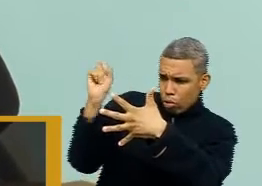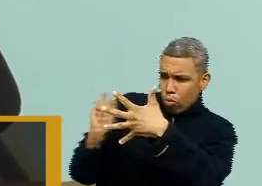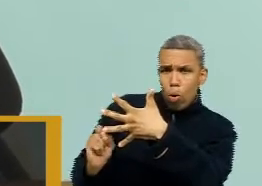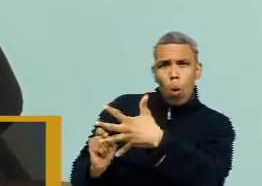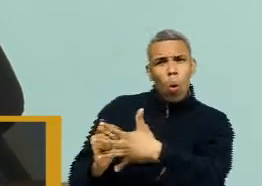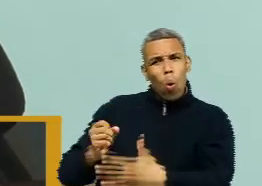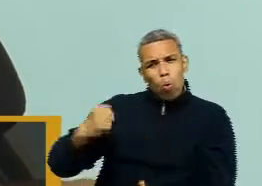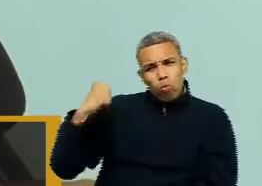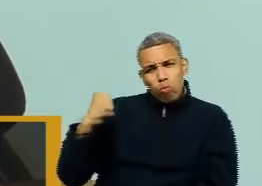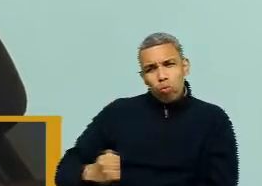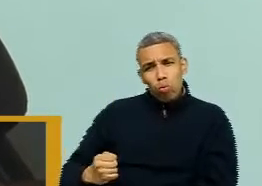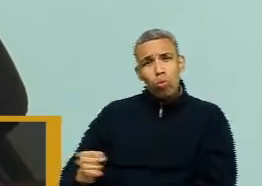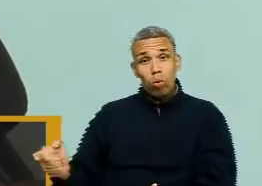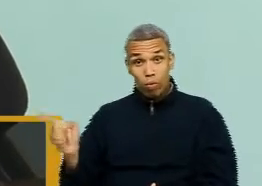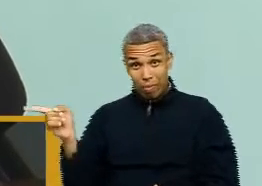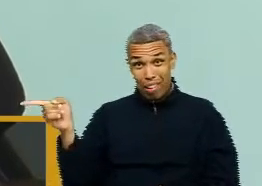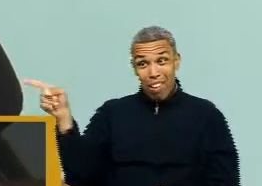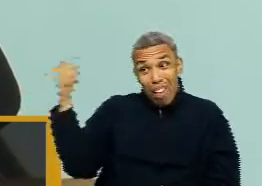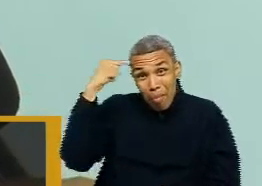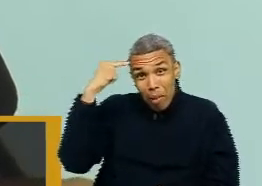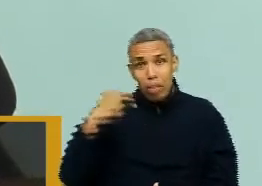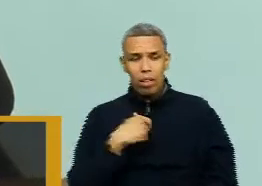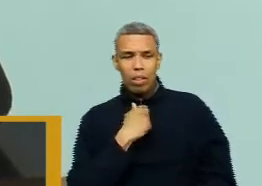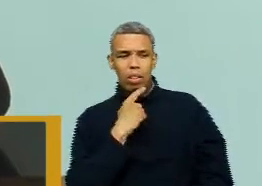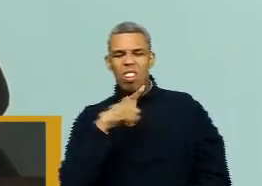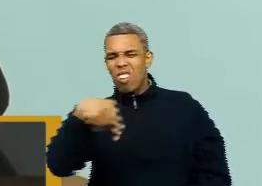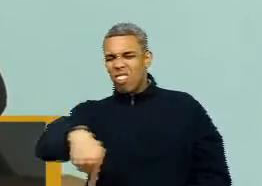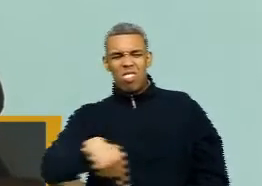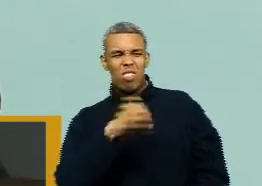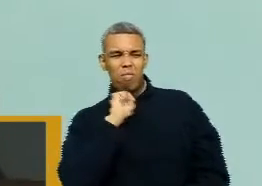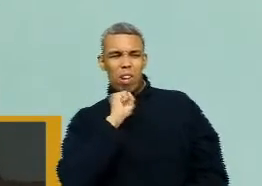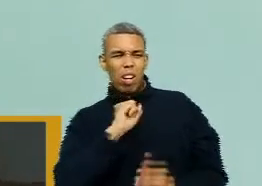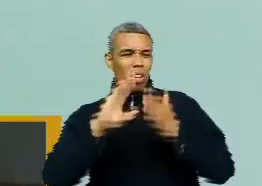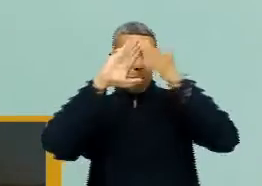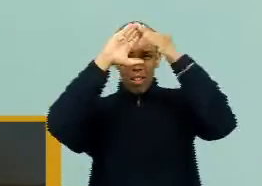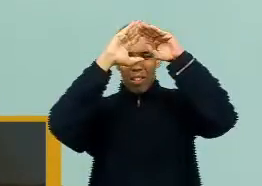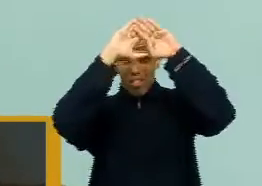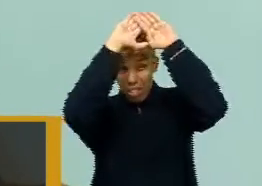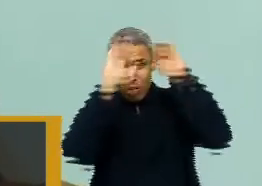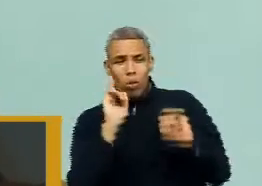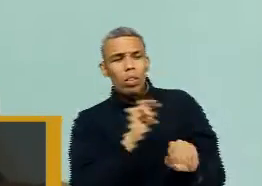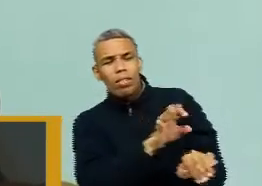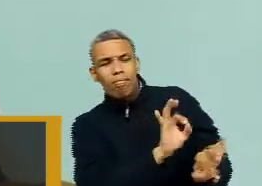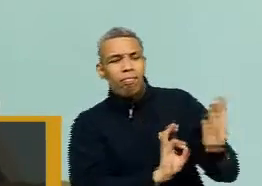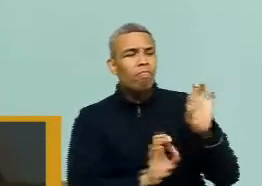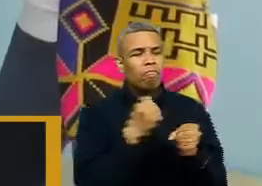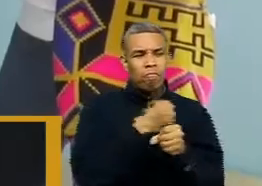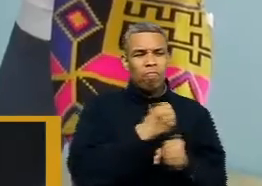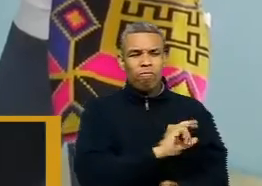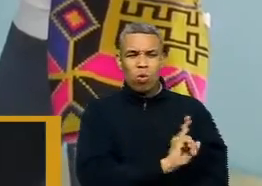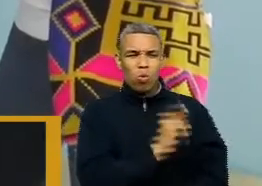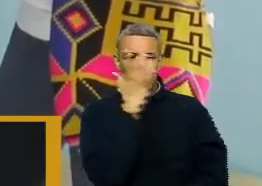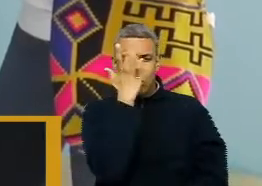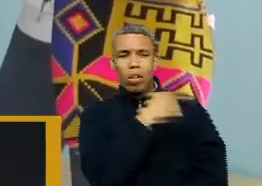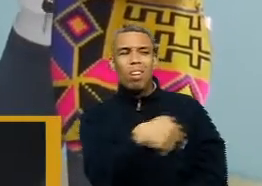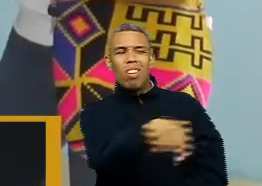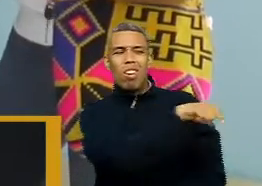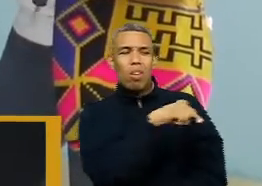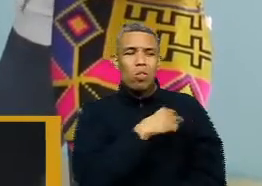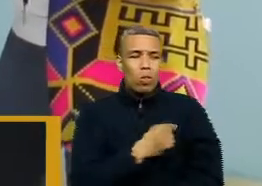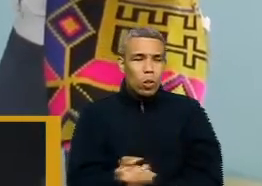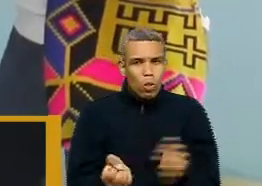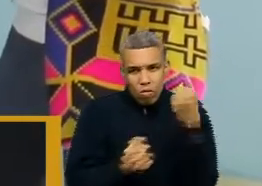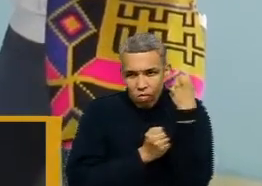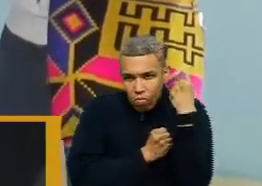mentira, está desviando la información para hacer a su conveniencia las cosas como él las quiere hacer. Sostiene el dirigente comunal